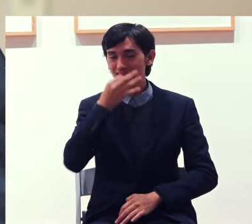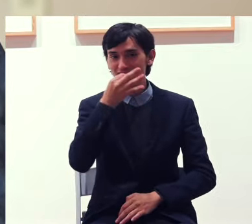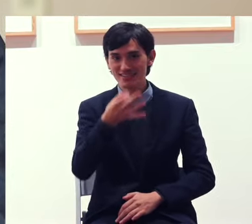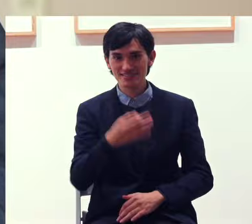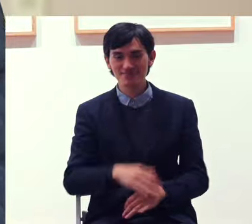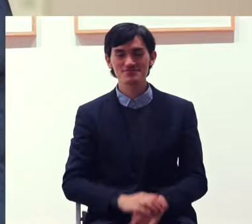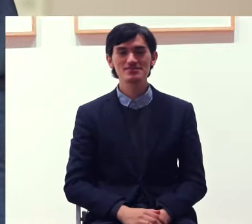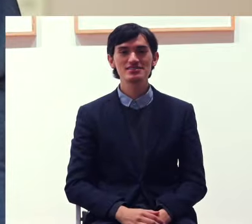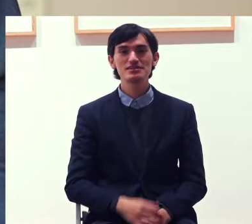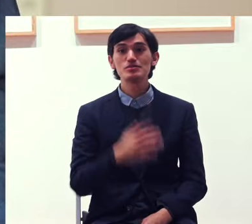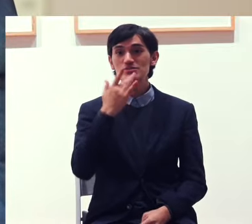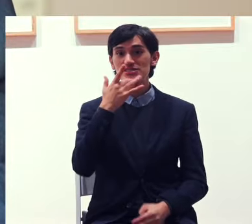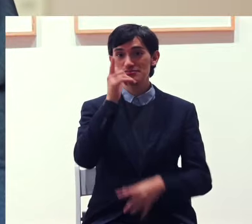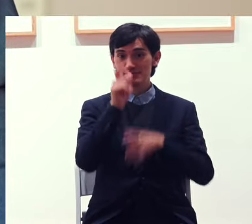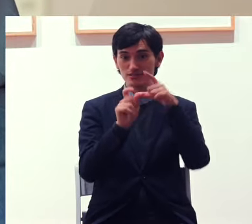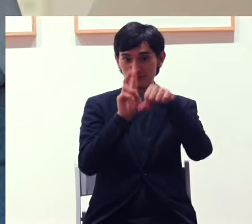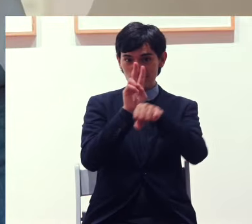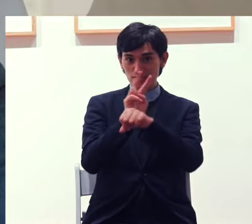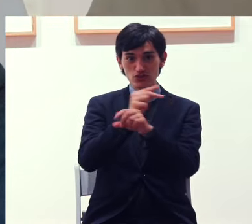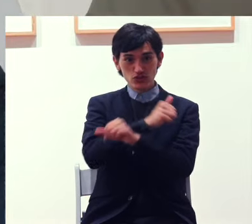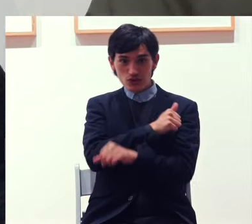porque no todo el mundo hace eso, ¿no?